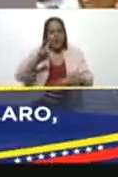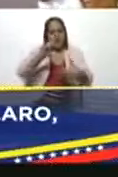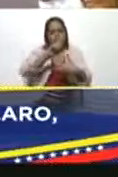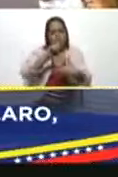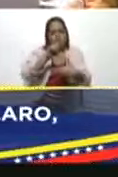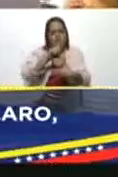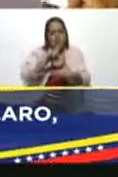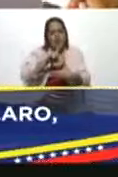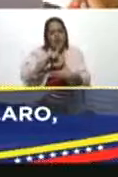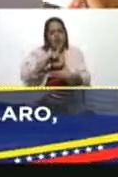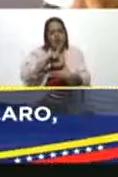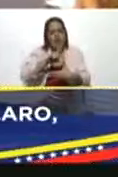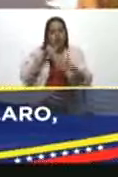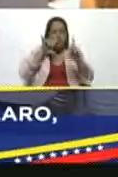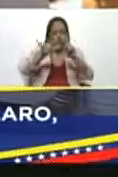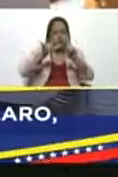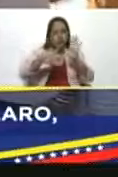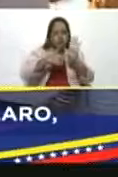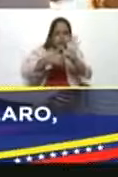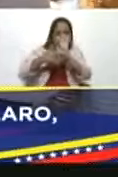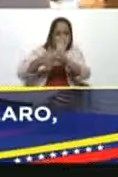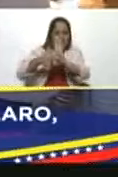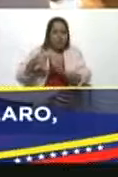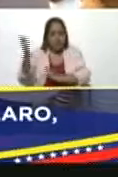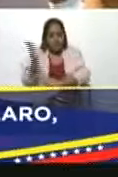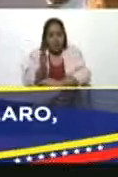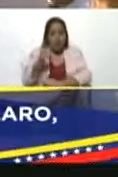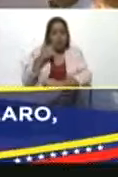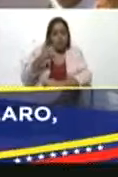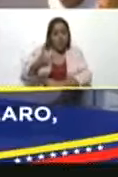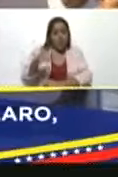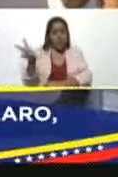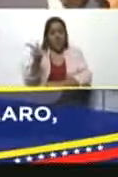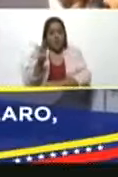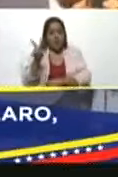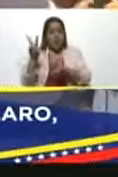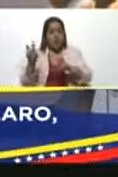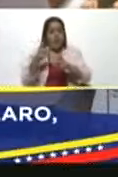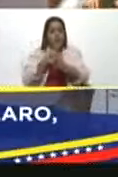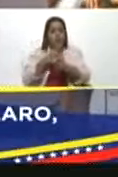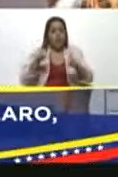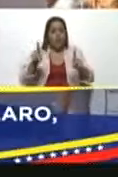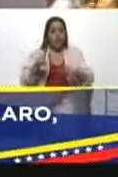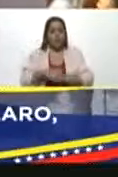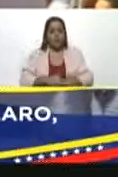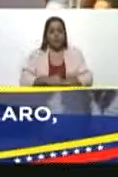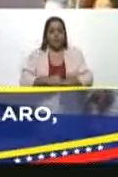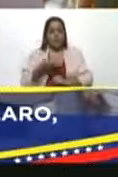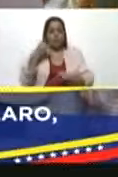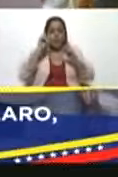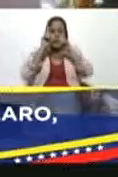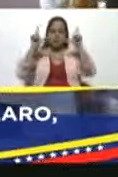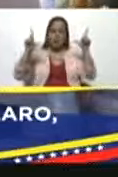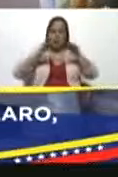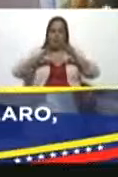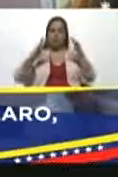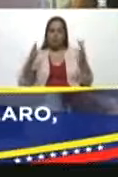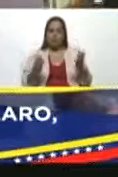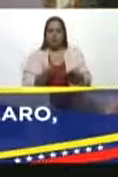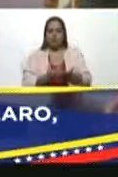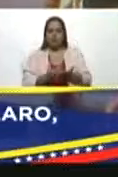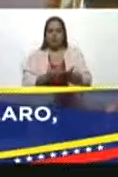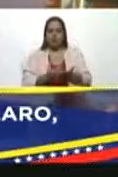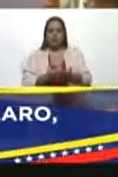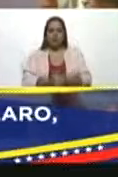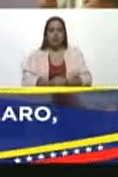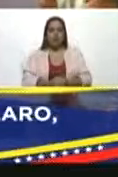vino, y yo le decía que en Venezuela se está construyendo una nueva democracia que va a asombrar al mundo, que estamos